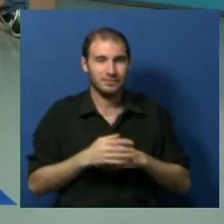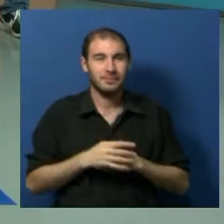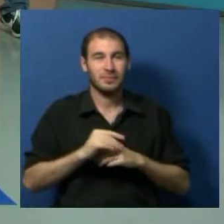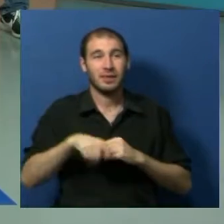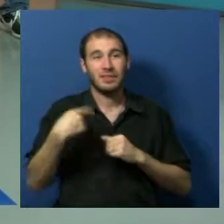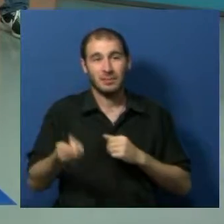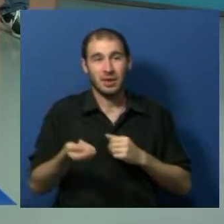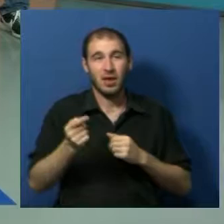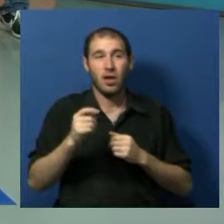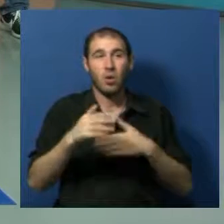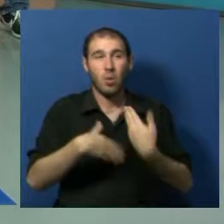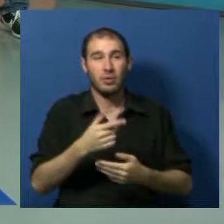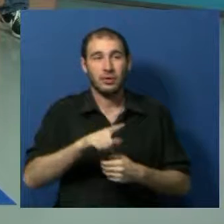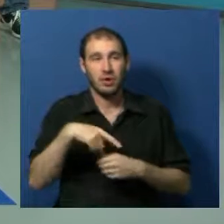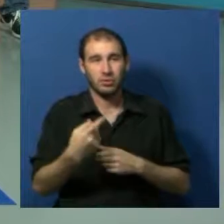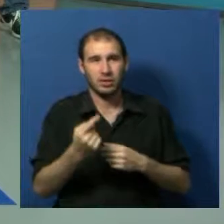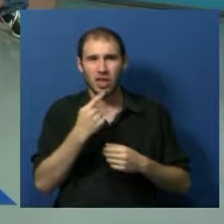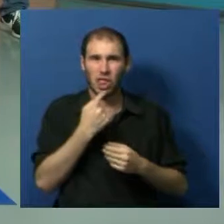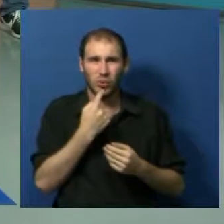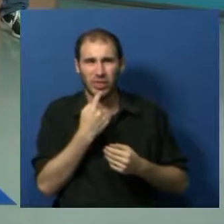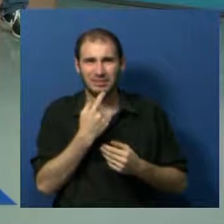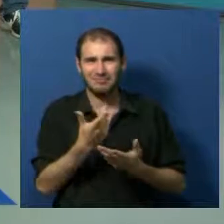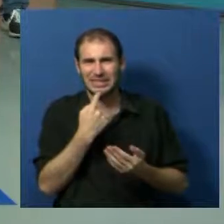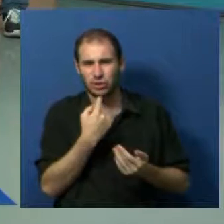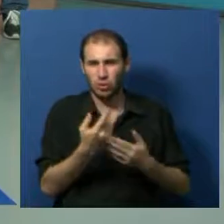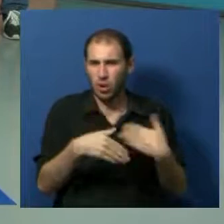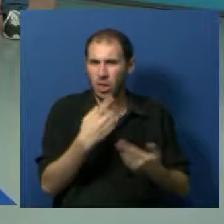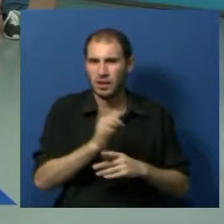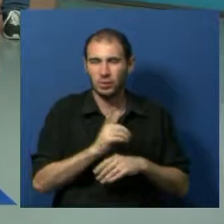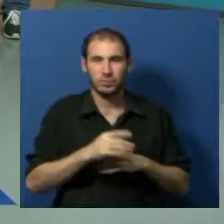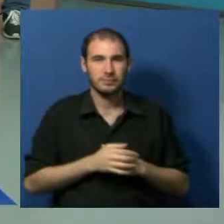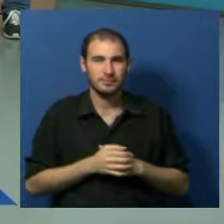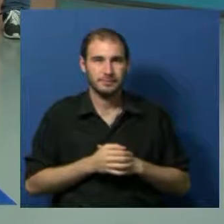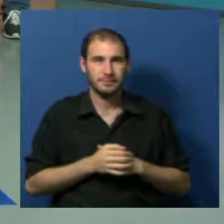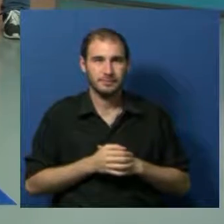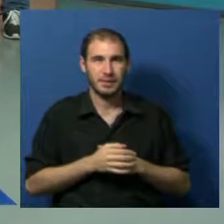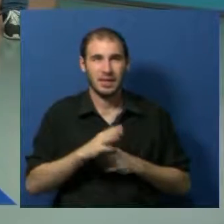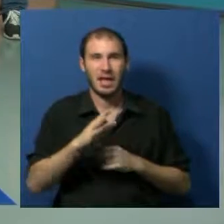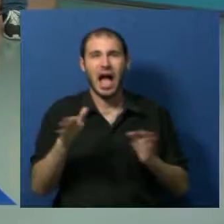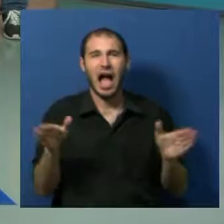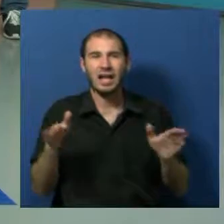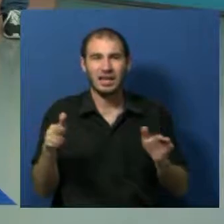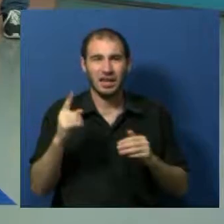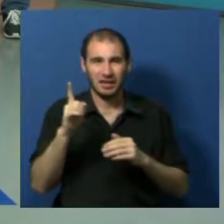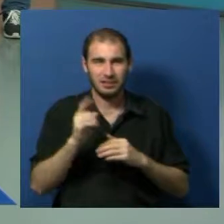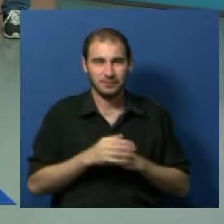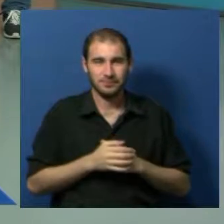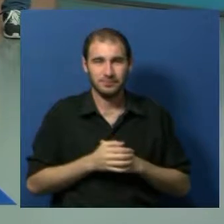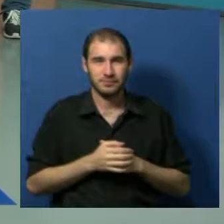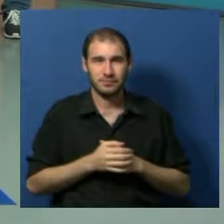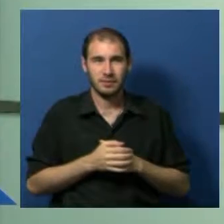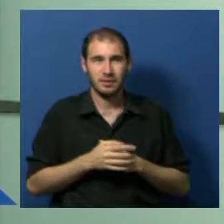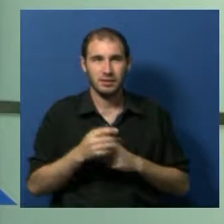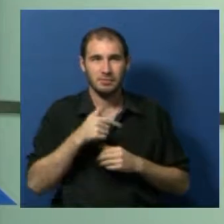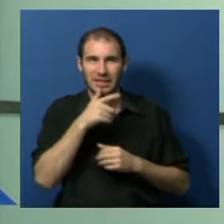otra definición de uno de los jugadores que por ahí está en duda, viste que por ahí está en duda alguno, sí, de los jugadores. Di María, ¿qué te parece? Y lo